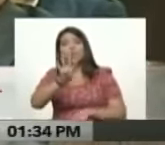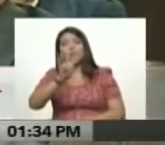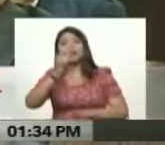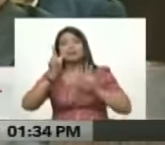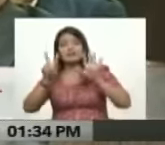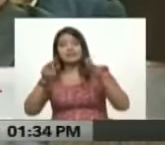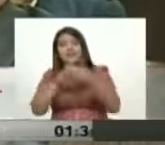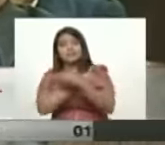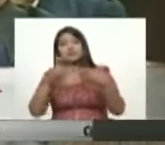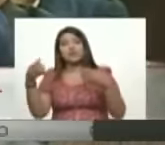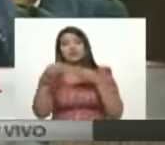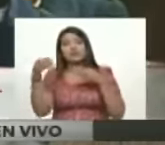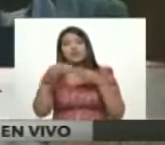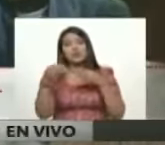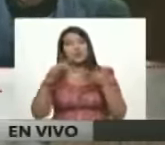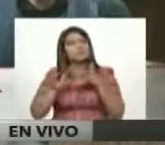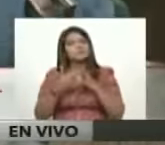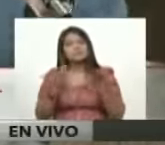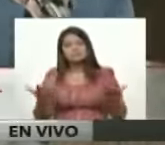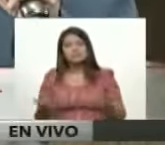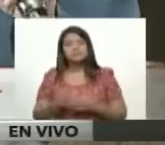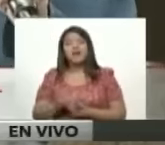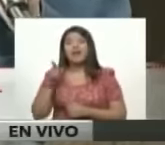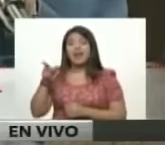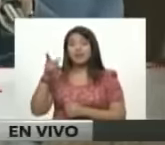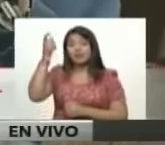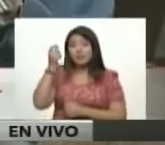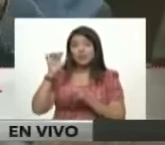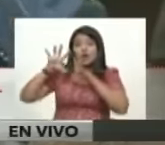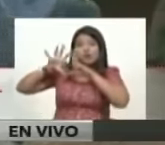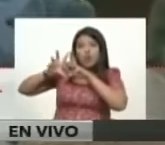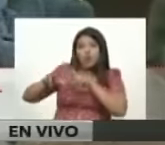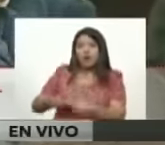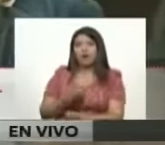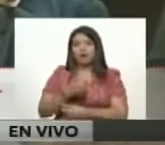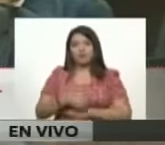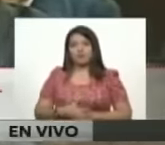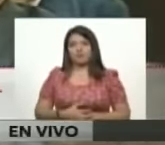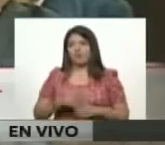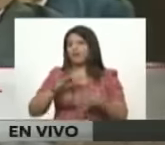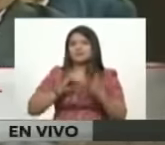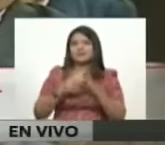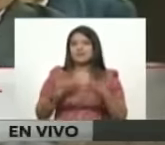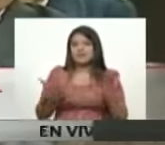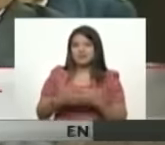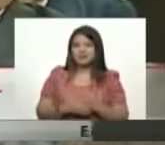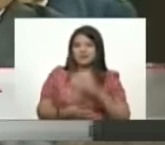23.747 millones de dólares que esa bancada se robó, significa